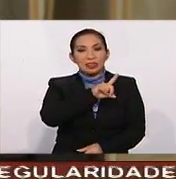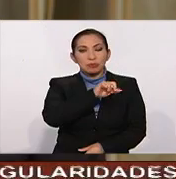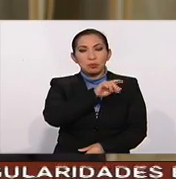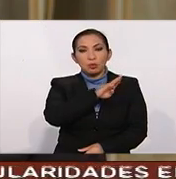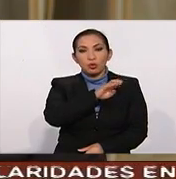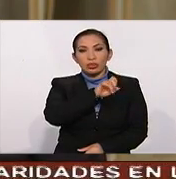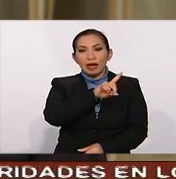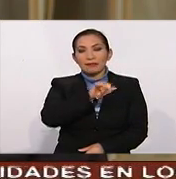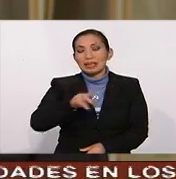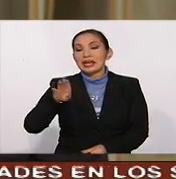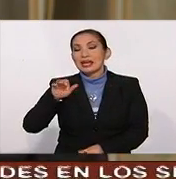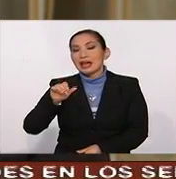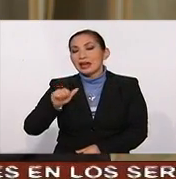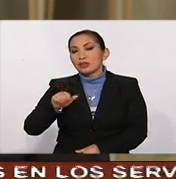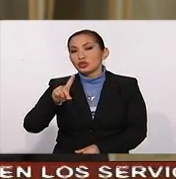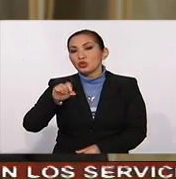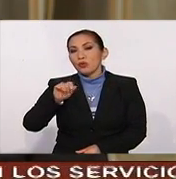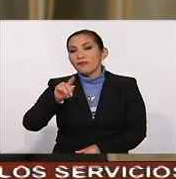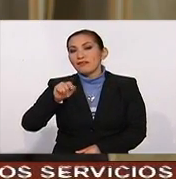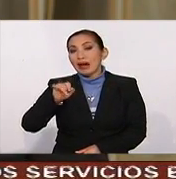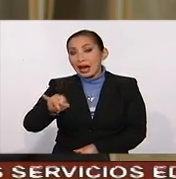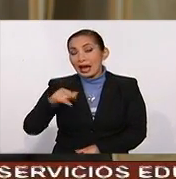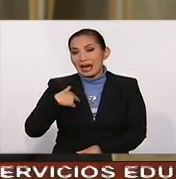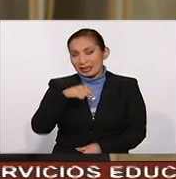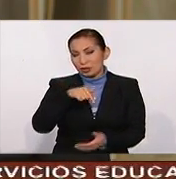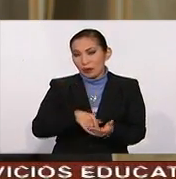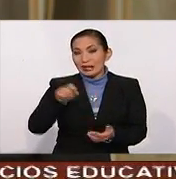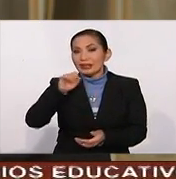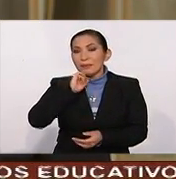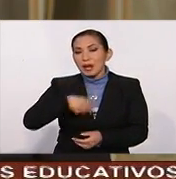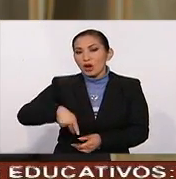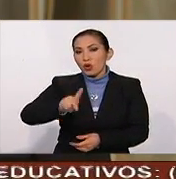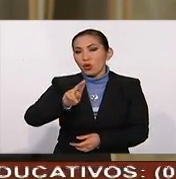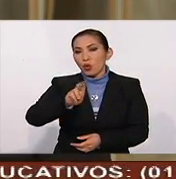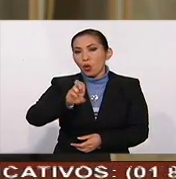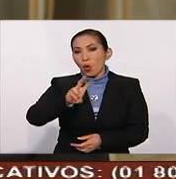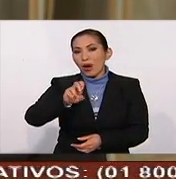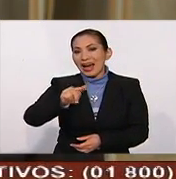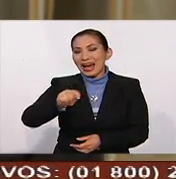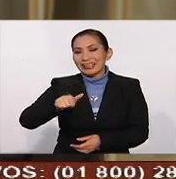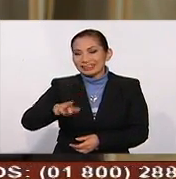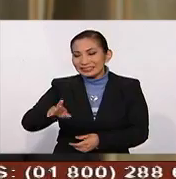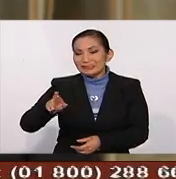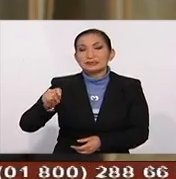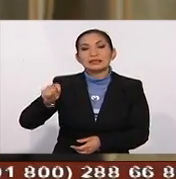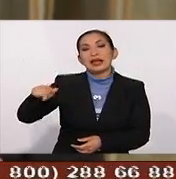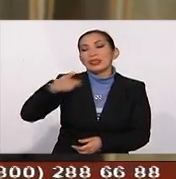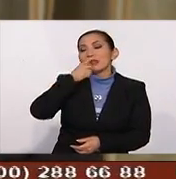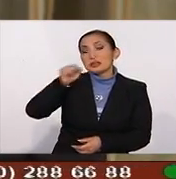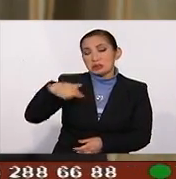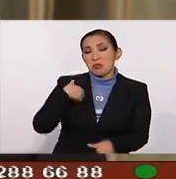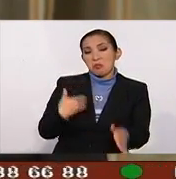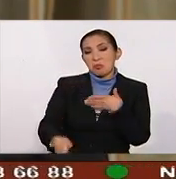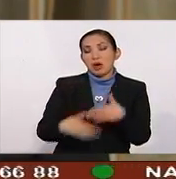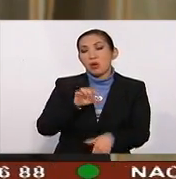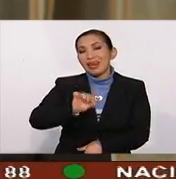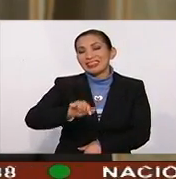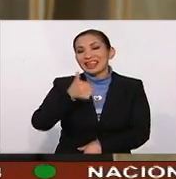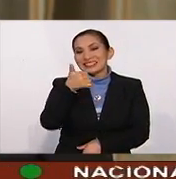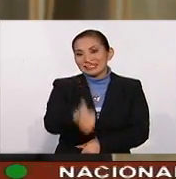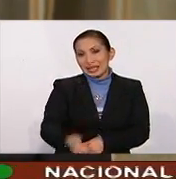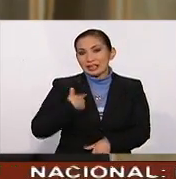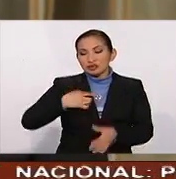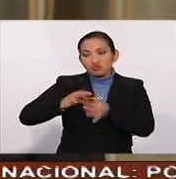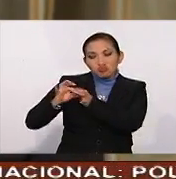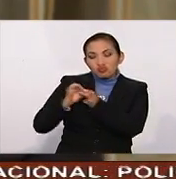que son 2 de los 7 Emiratos Árabes, además de visitar las naciones de Kuwait y Qatar, la delegación mexicana firmó y modernizó 46 instrumentos